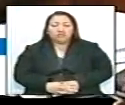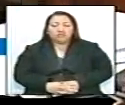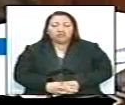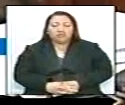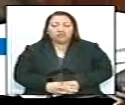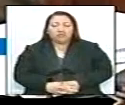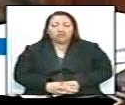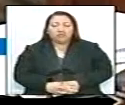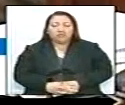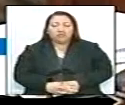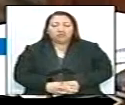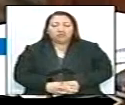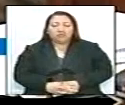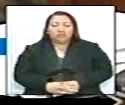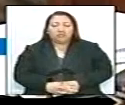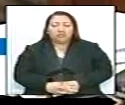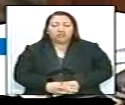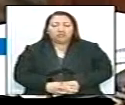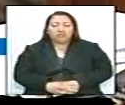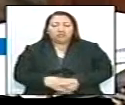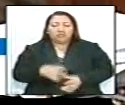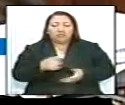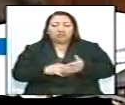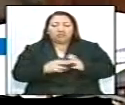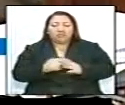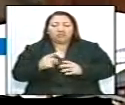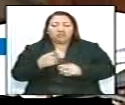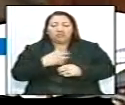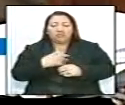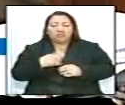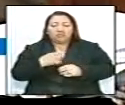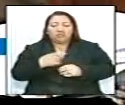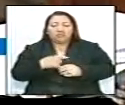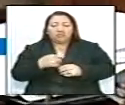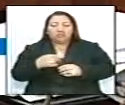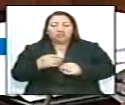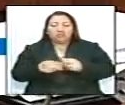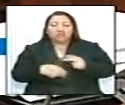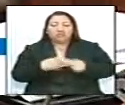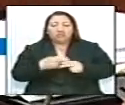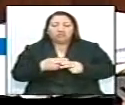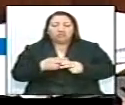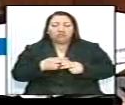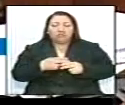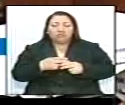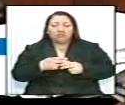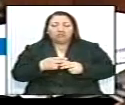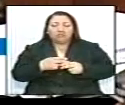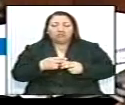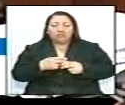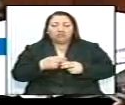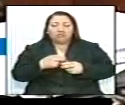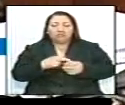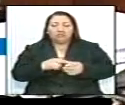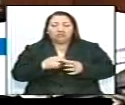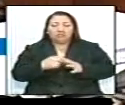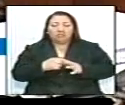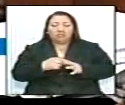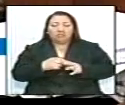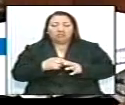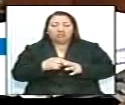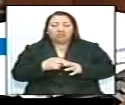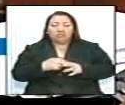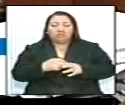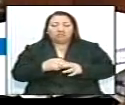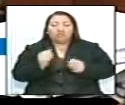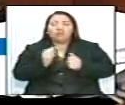Ese es el escenario político en el que estamos viviendo, señor presidente del Jurado Nacional de Elecciones, donde sí el Jurado Nacional de Elecciones debe